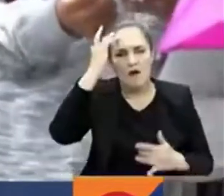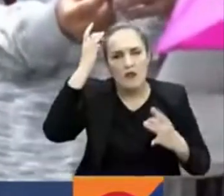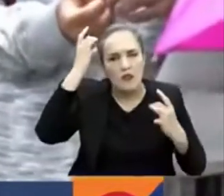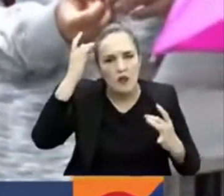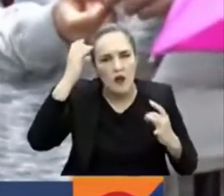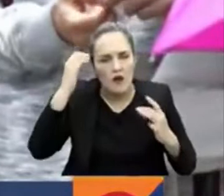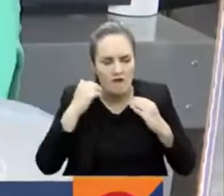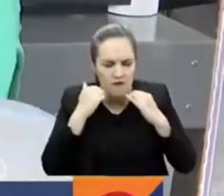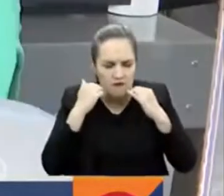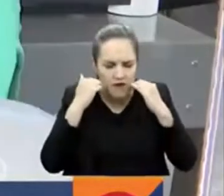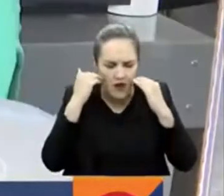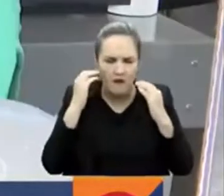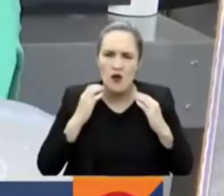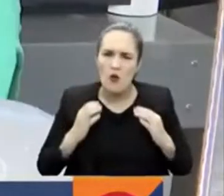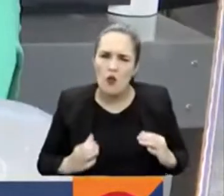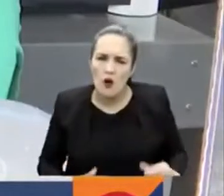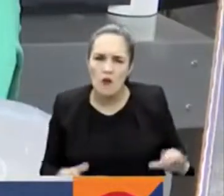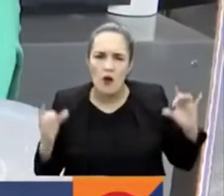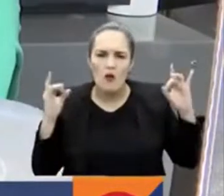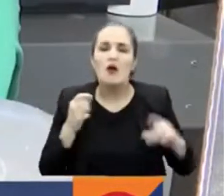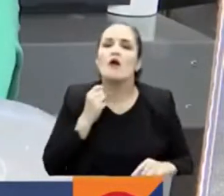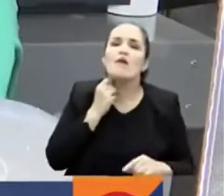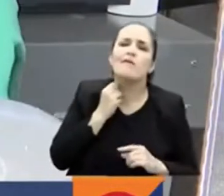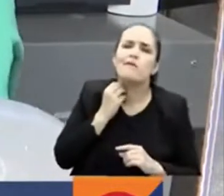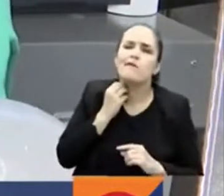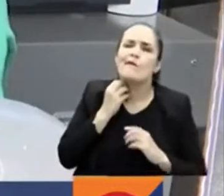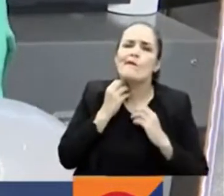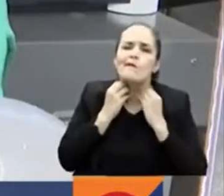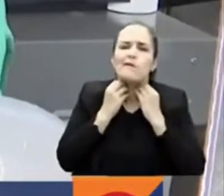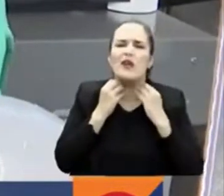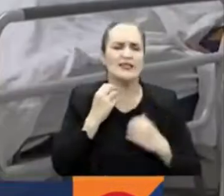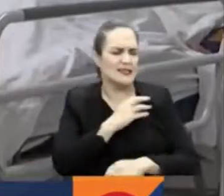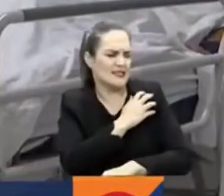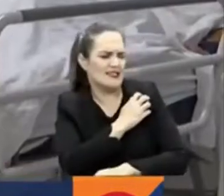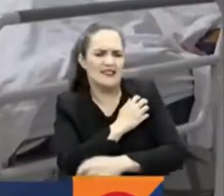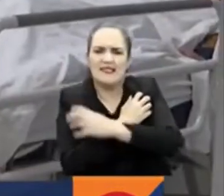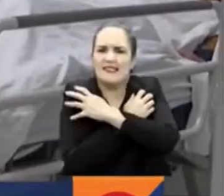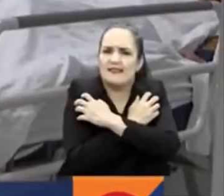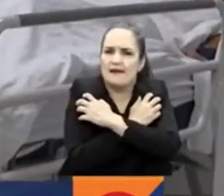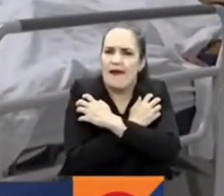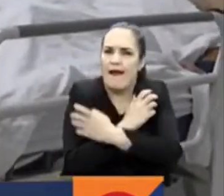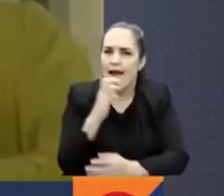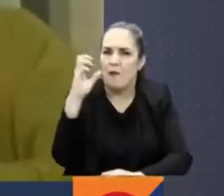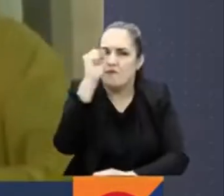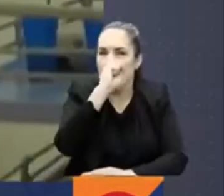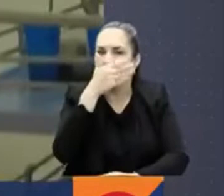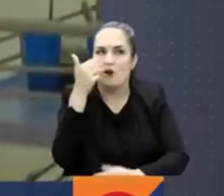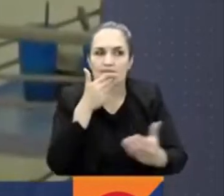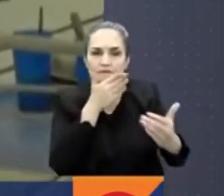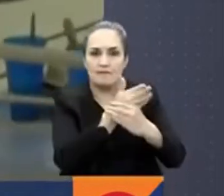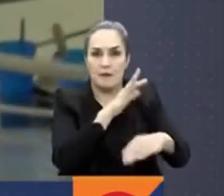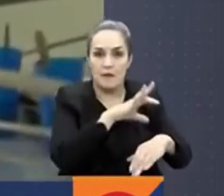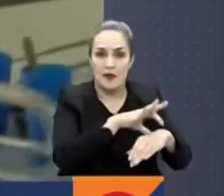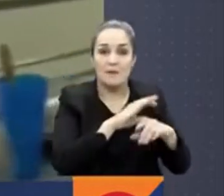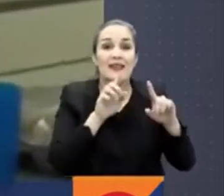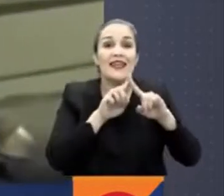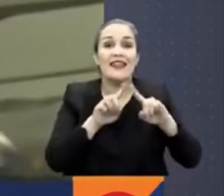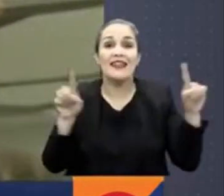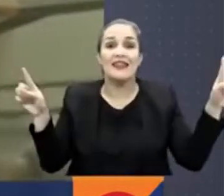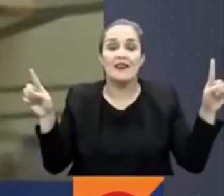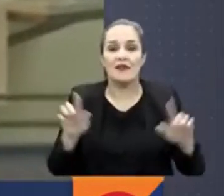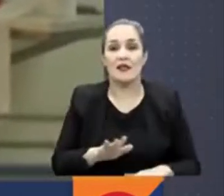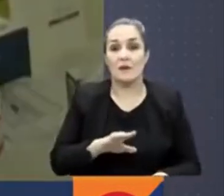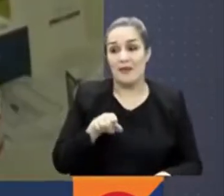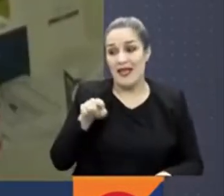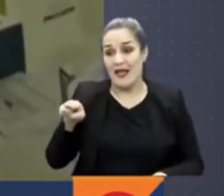o del cuerpo, inflamación de los ganglios y sarpullidos como indicativos para consultar al médico. La diferencia con la viruela símica